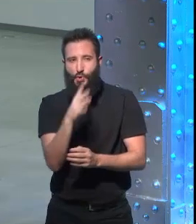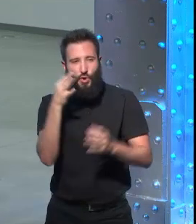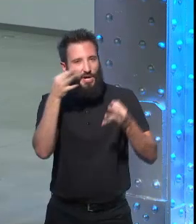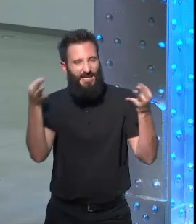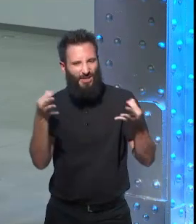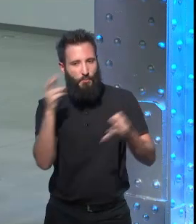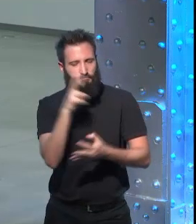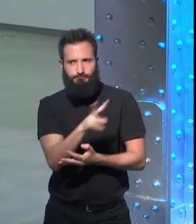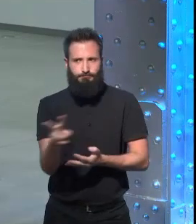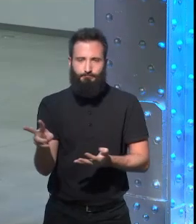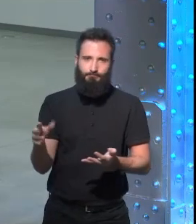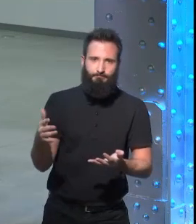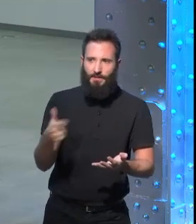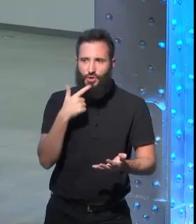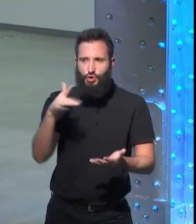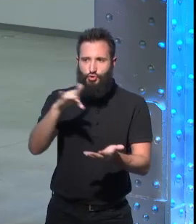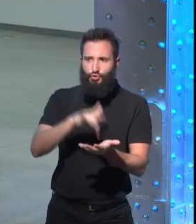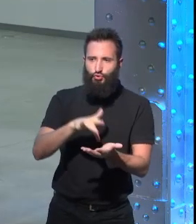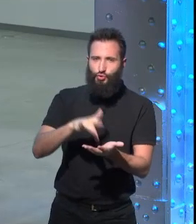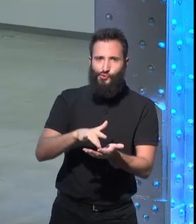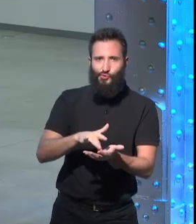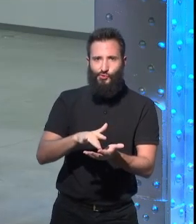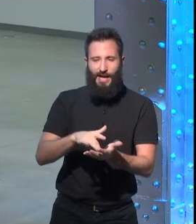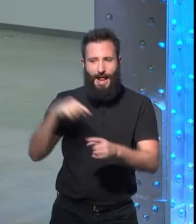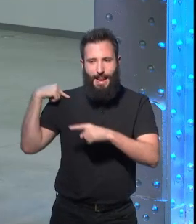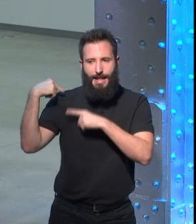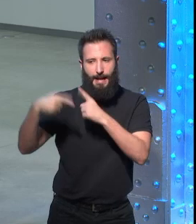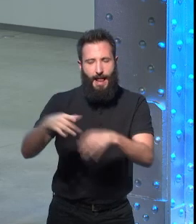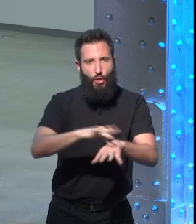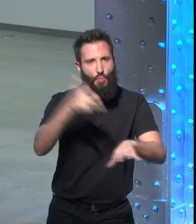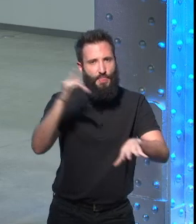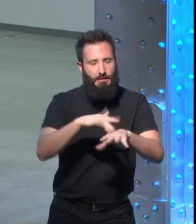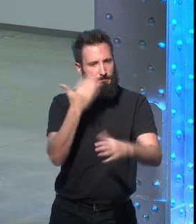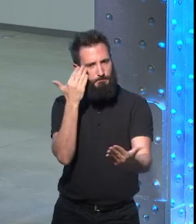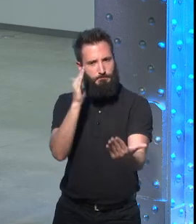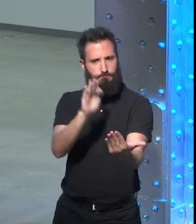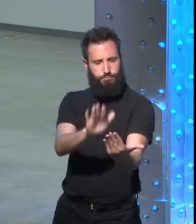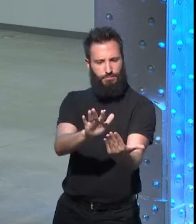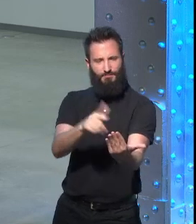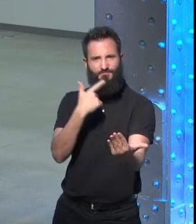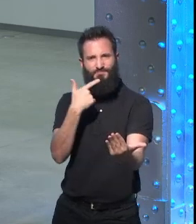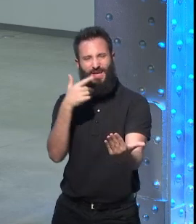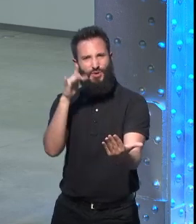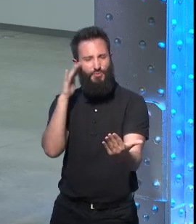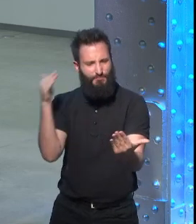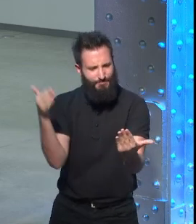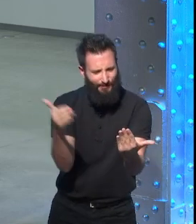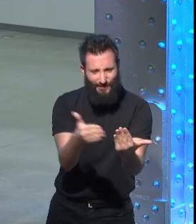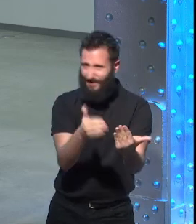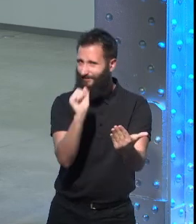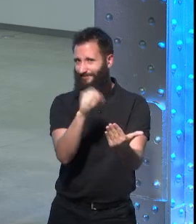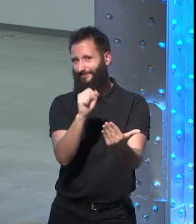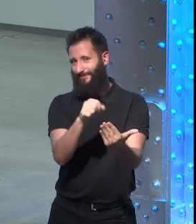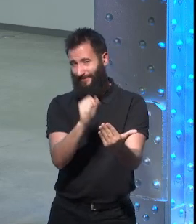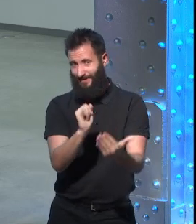vemos que se enfrenta esa generación digital y que no le presta la atención que debiera, ¿no? Lo